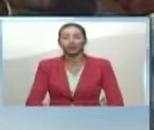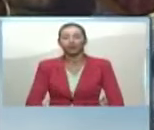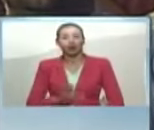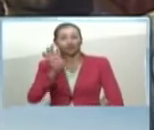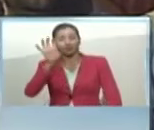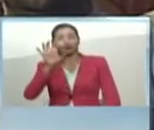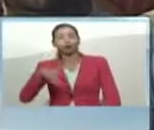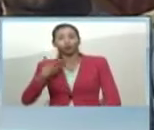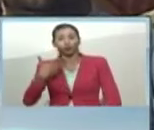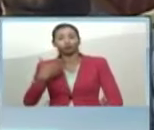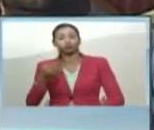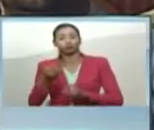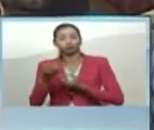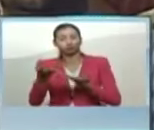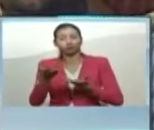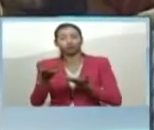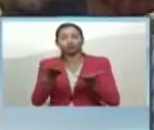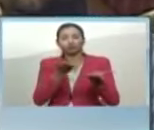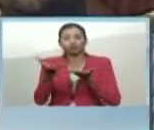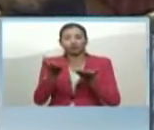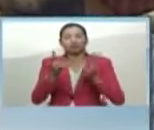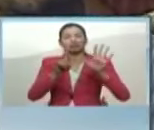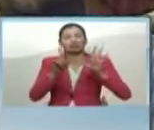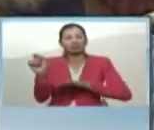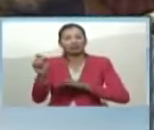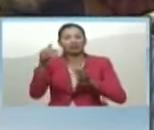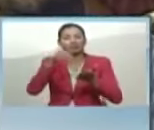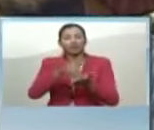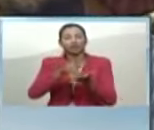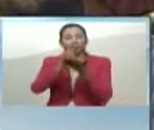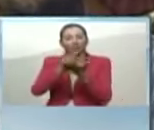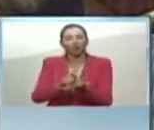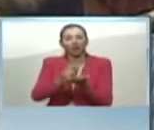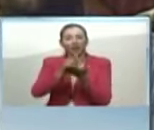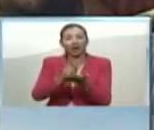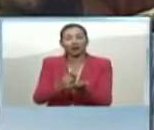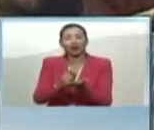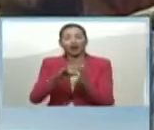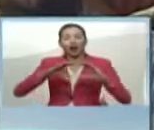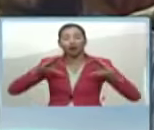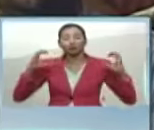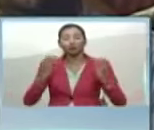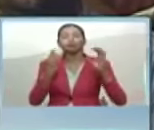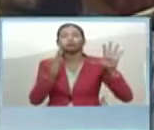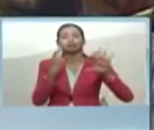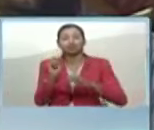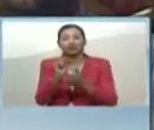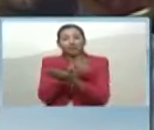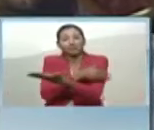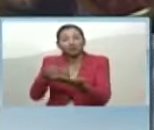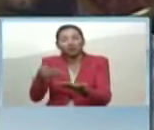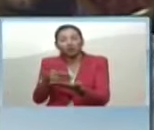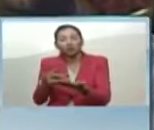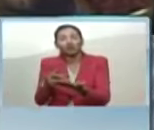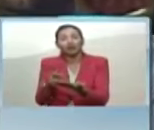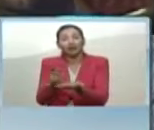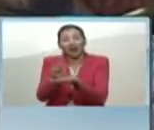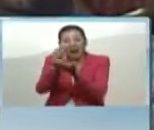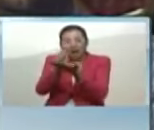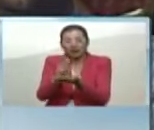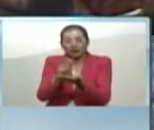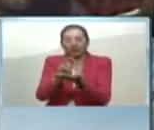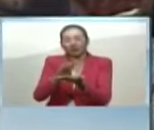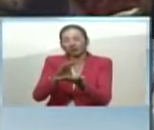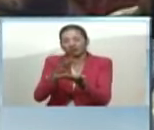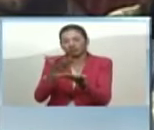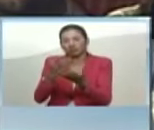país se puede abastecer con 60 mil toneladas de atún, o sea, 60 millones de atún, sé que para Venezuela va a